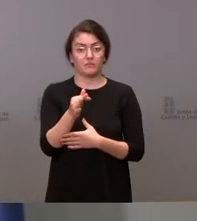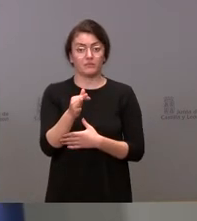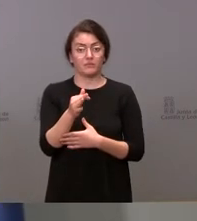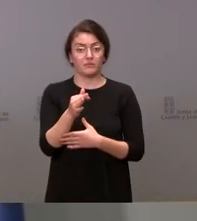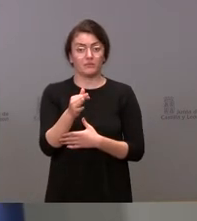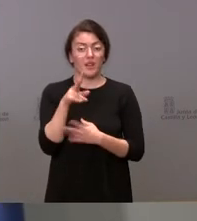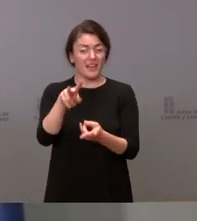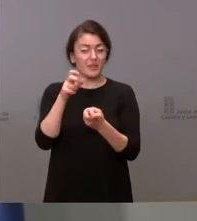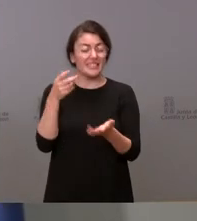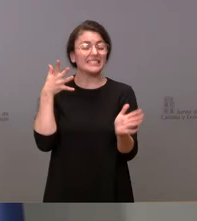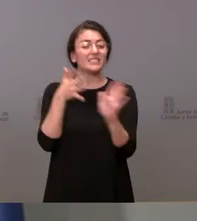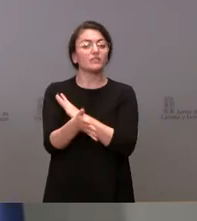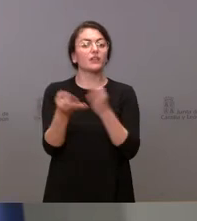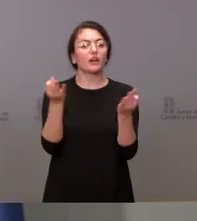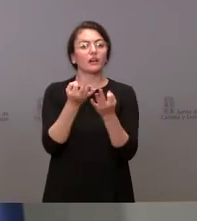una nueva